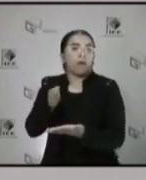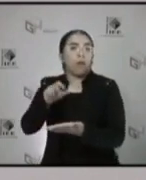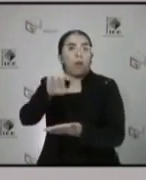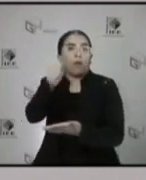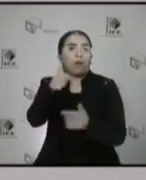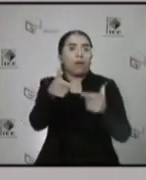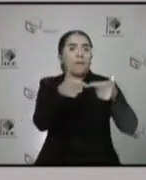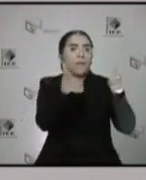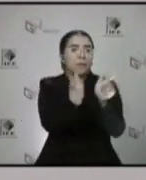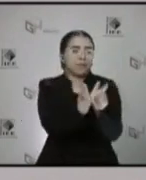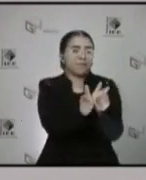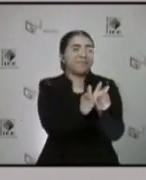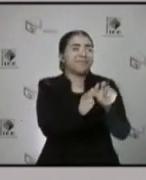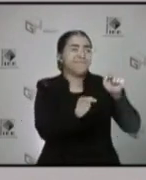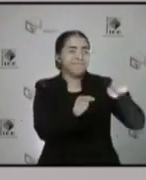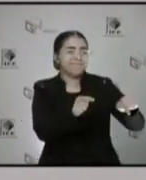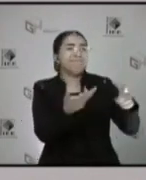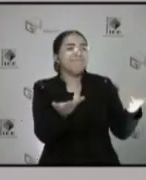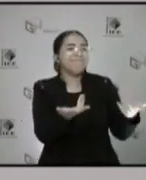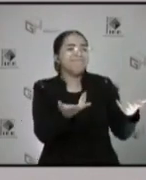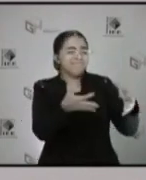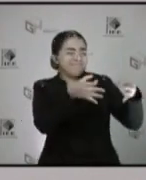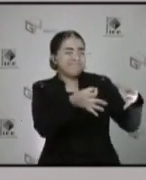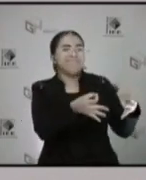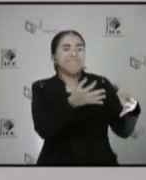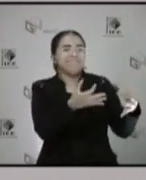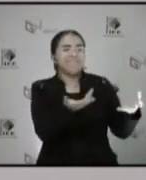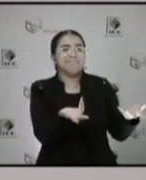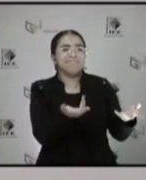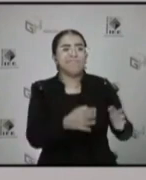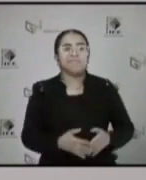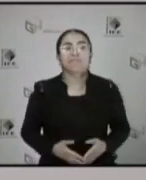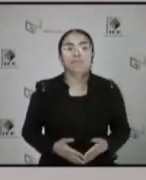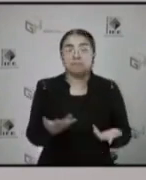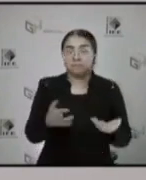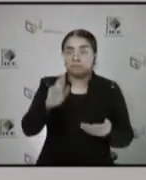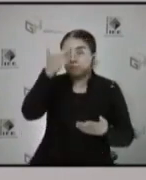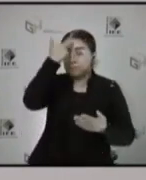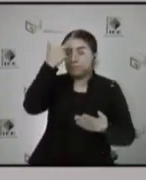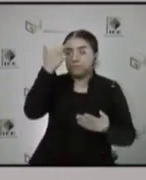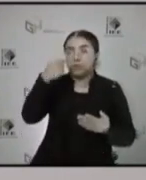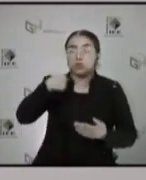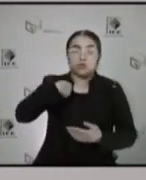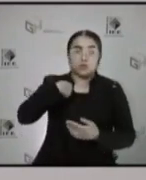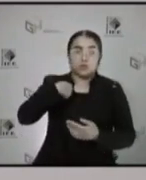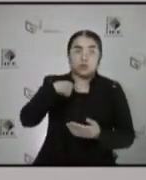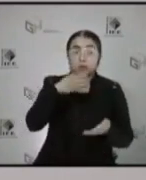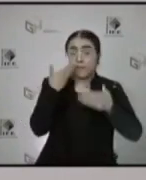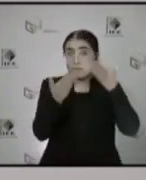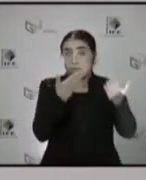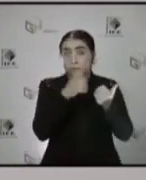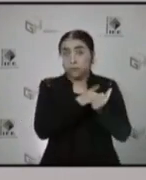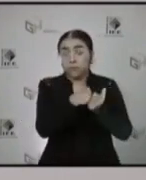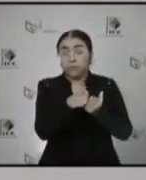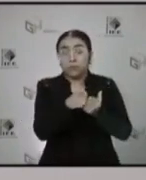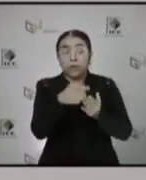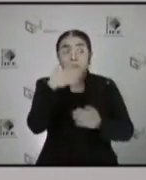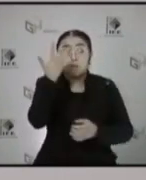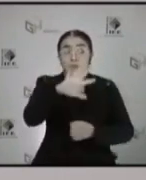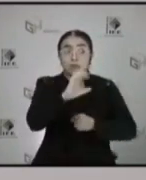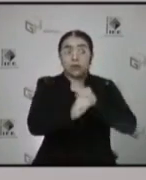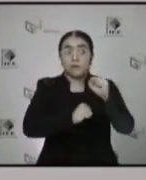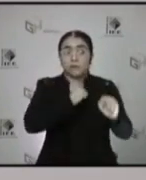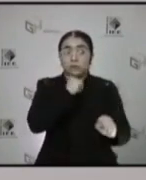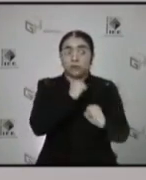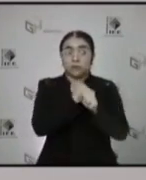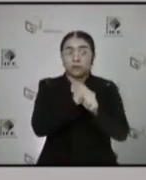denota la calidad que tienes. Y hablando de vuelos, efectivamente yo como abogado durante 10 años, como